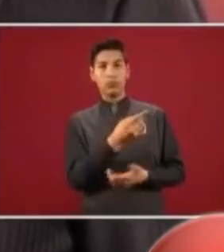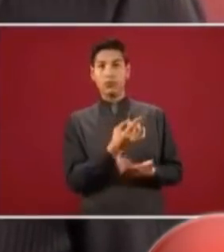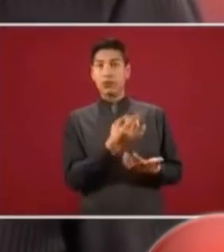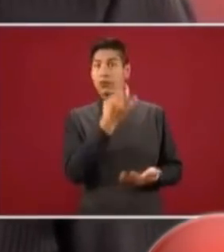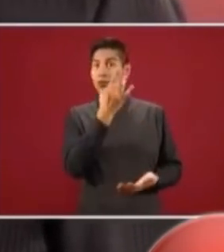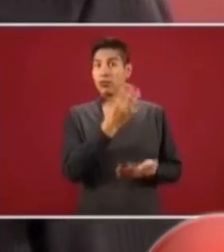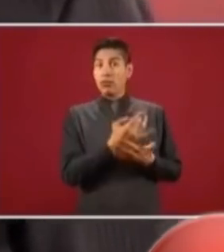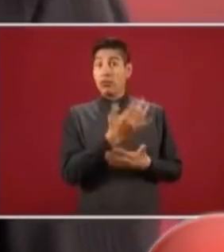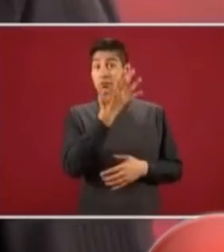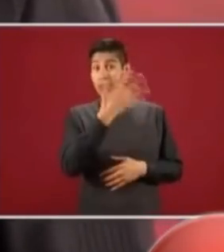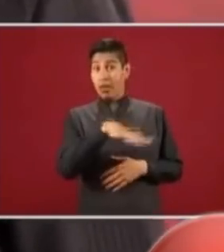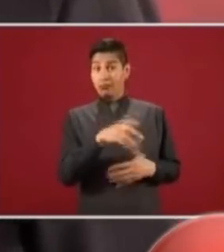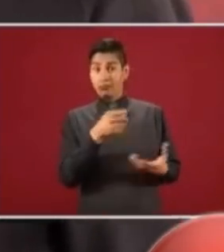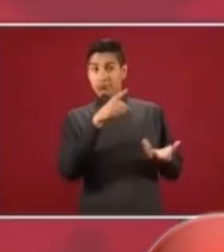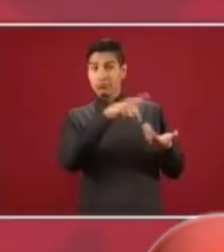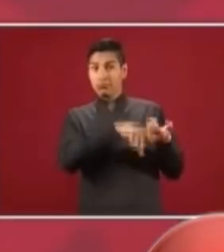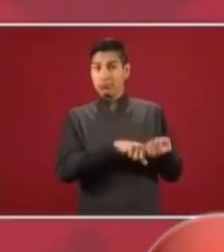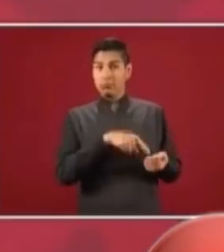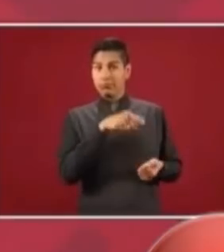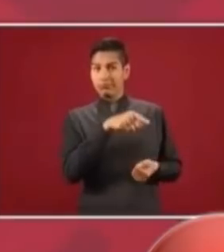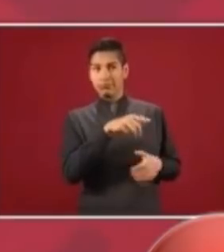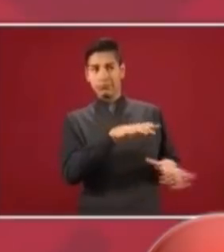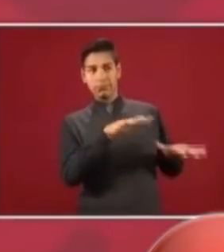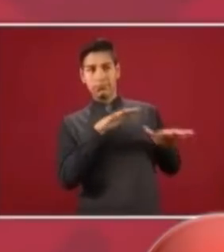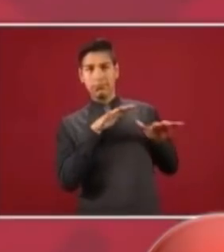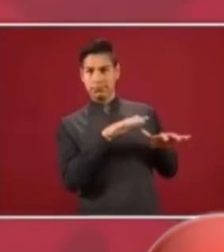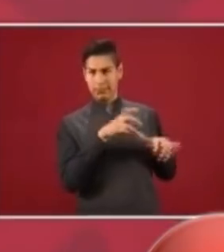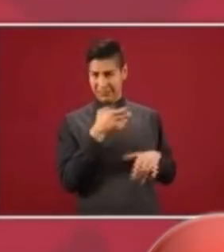Y yo creo que no obedecía a la realidad,